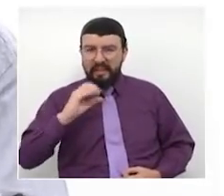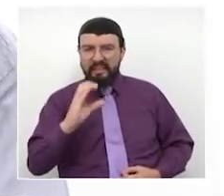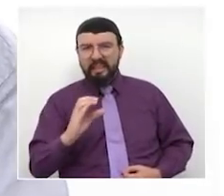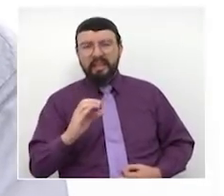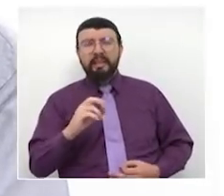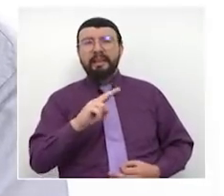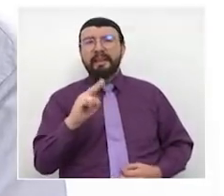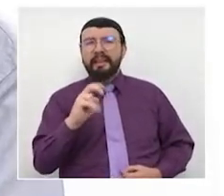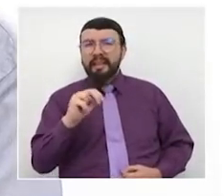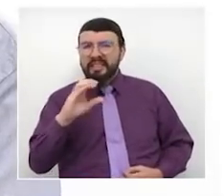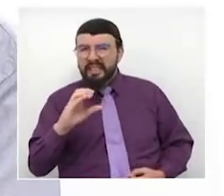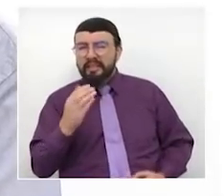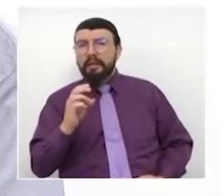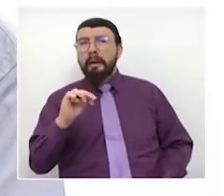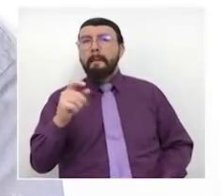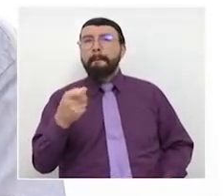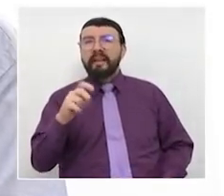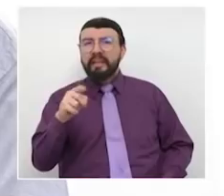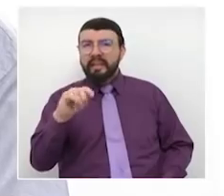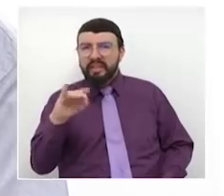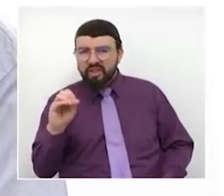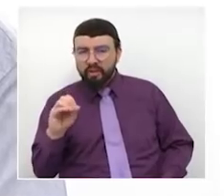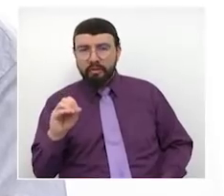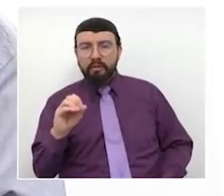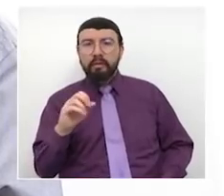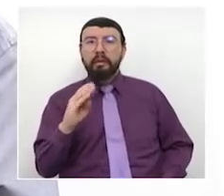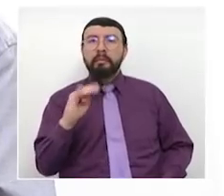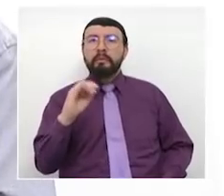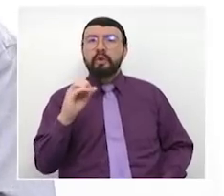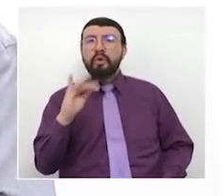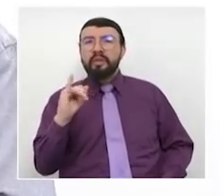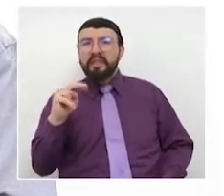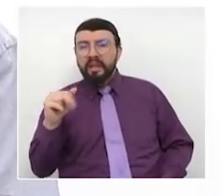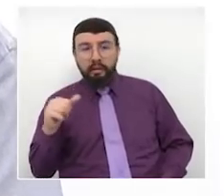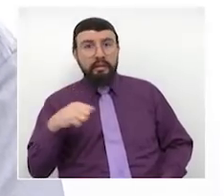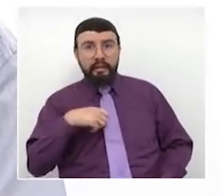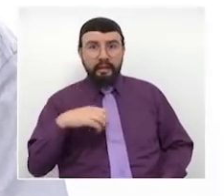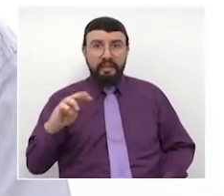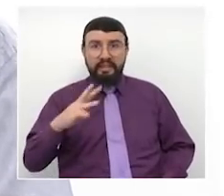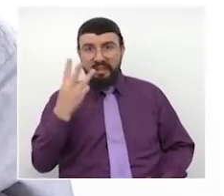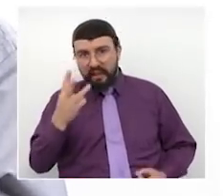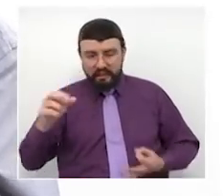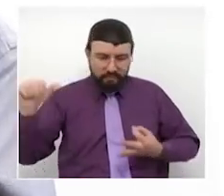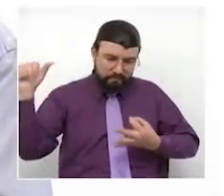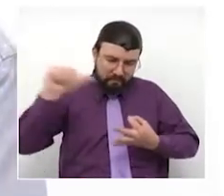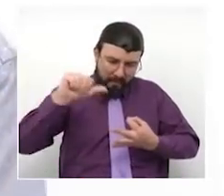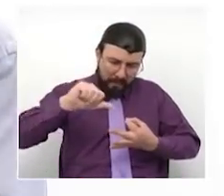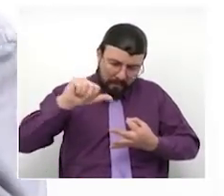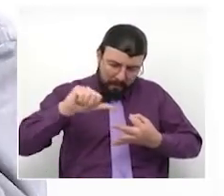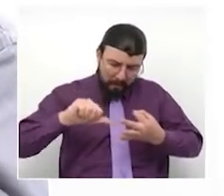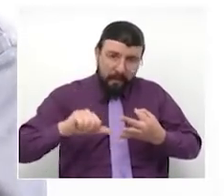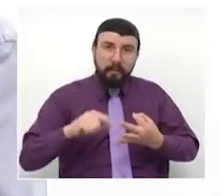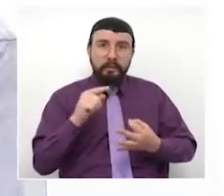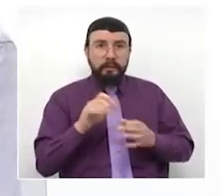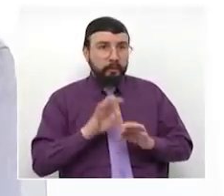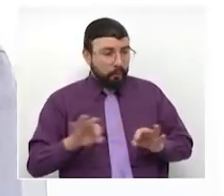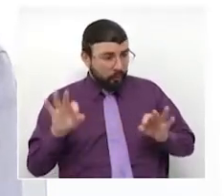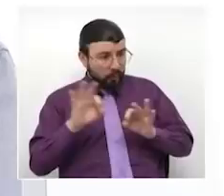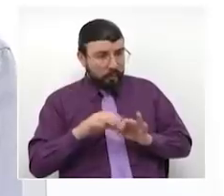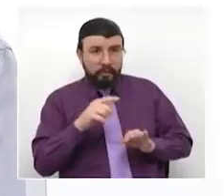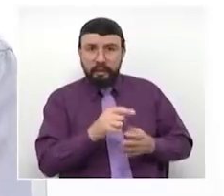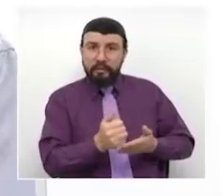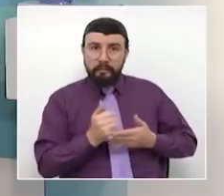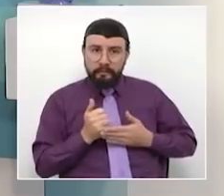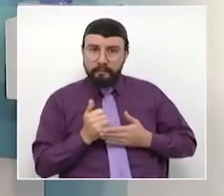fuera, lo más importante es que tiene 3 aminoácidos azufrados, lisina, metionina y arginina, que son los componentes de la articulación.